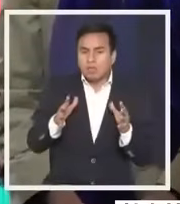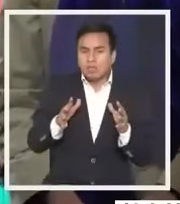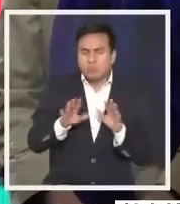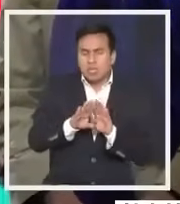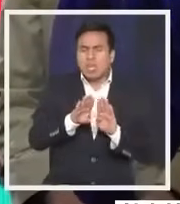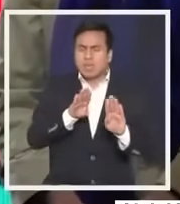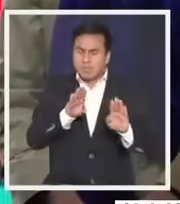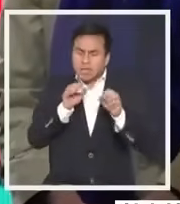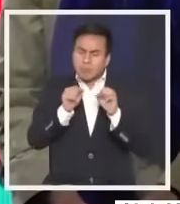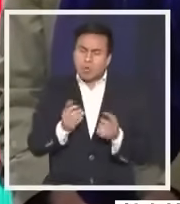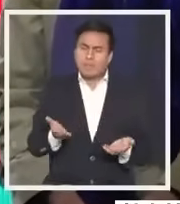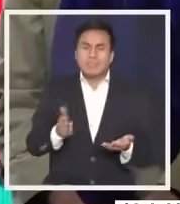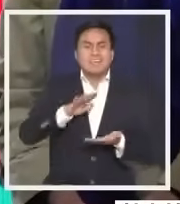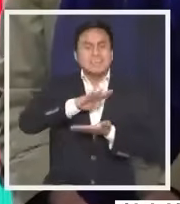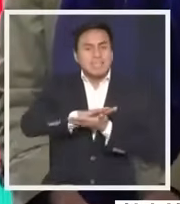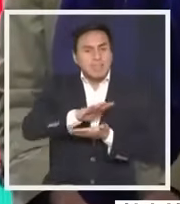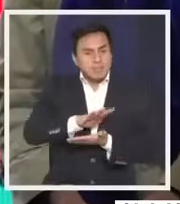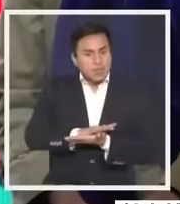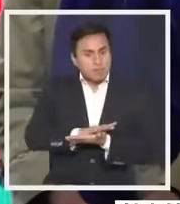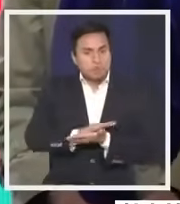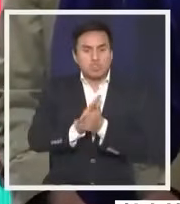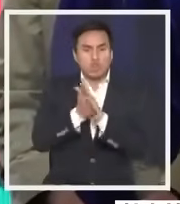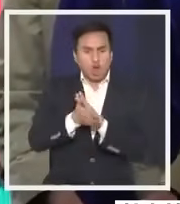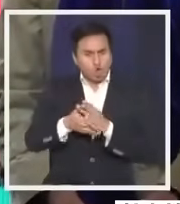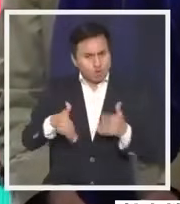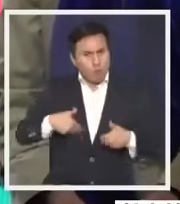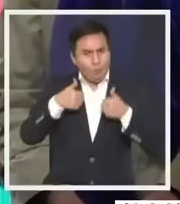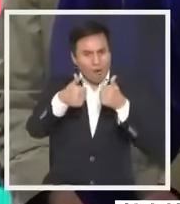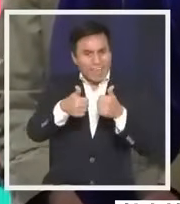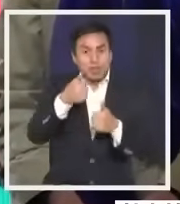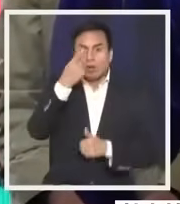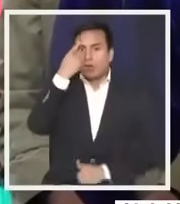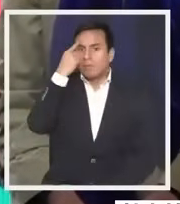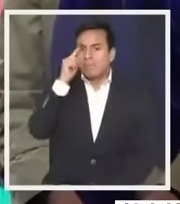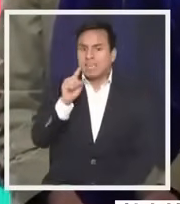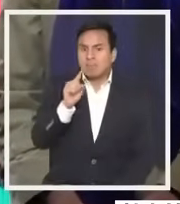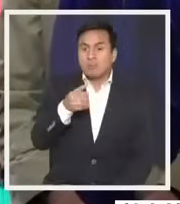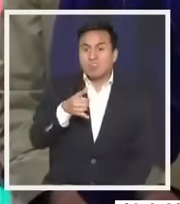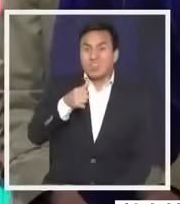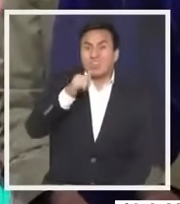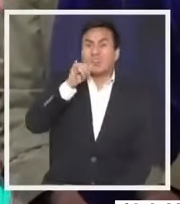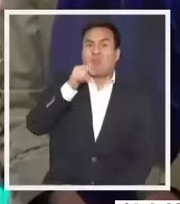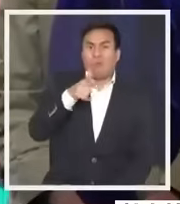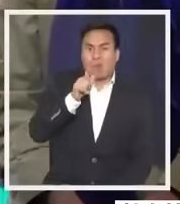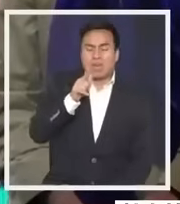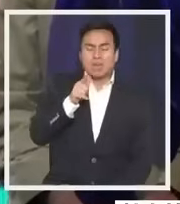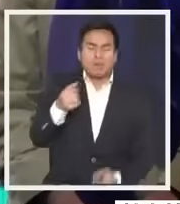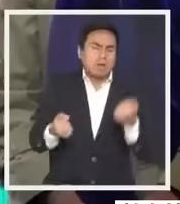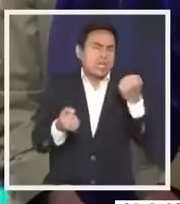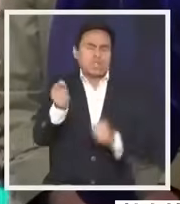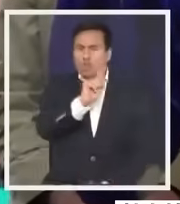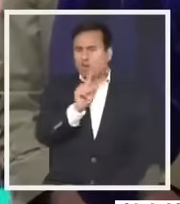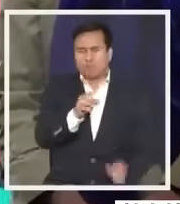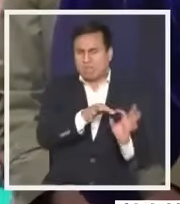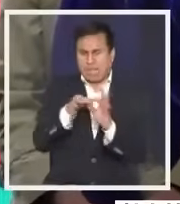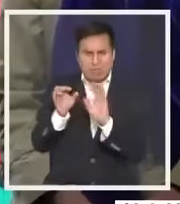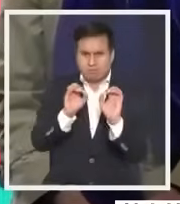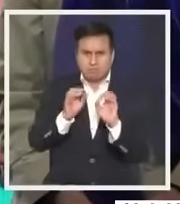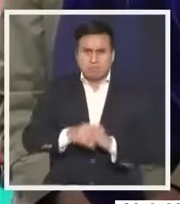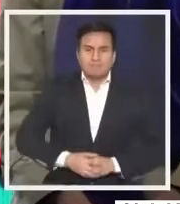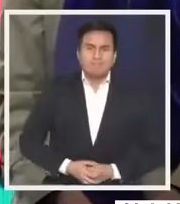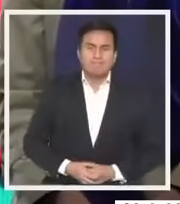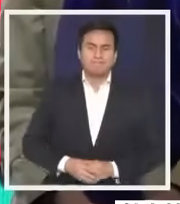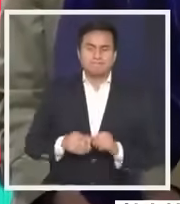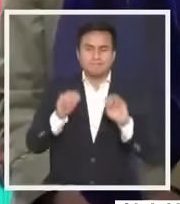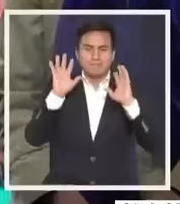evitable. Celebremos con todo, pongámosle bueno, pero si va a tomar, no maneje por ningún motivo.